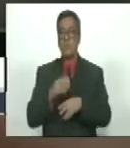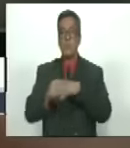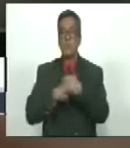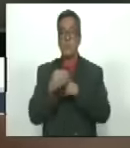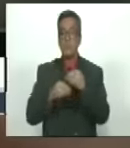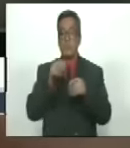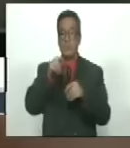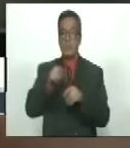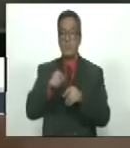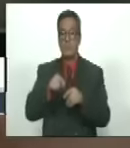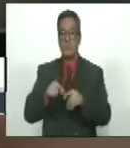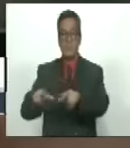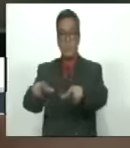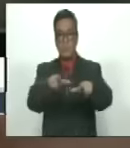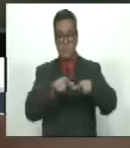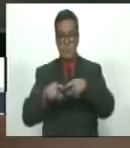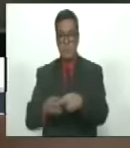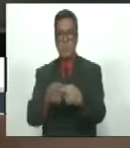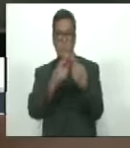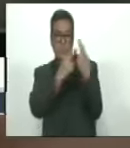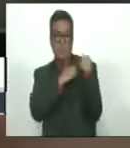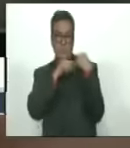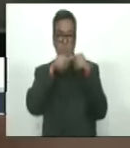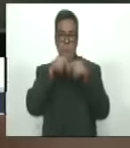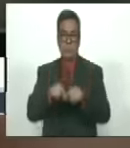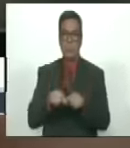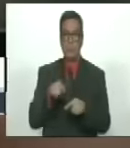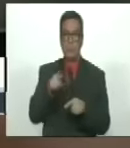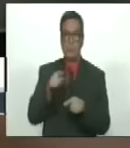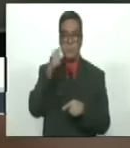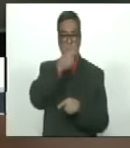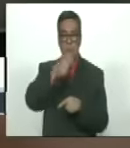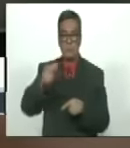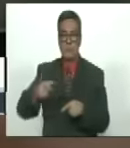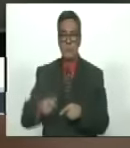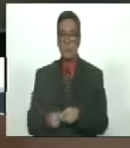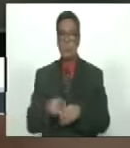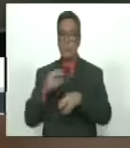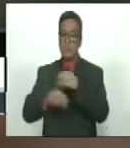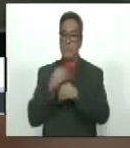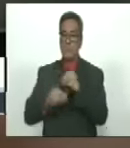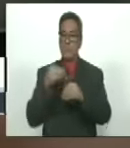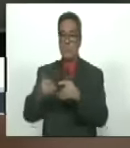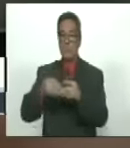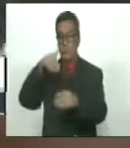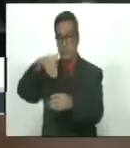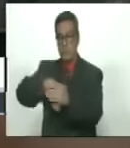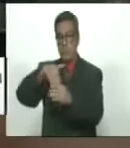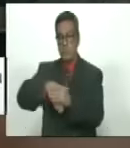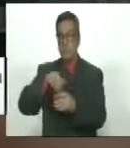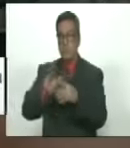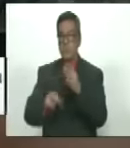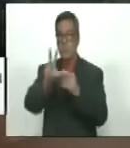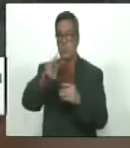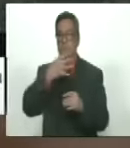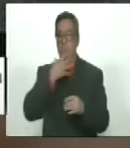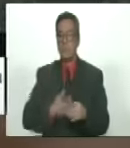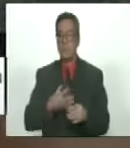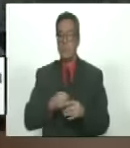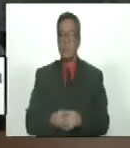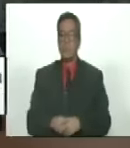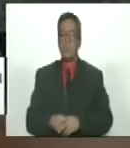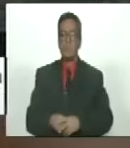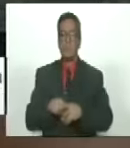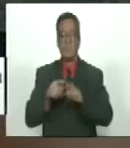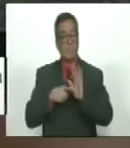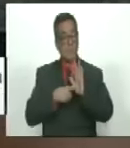establece que la soberanía recae intransferiblemente en el pueblo y lo ejerce a través del voto. El 3 de diciembre fue